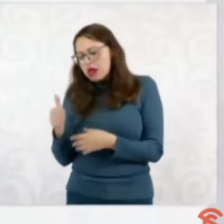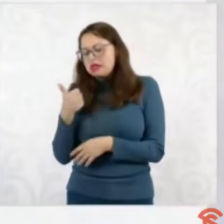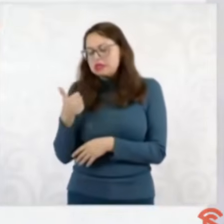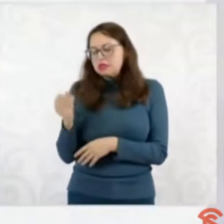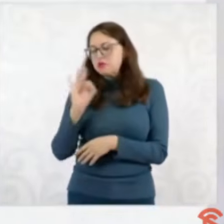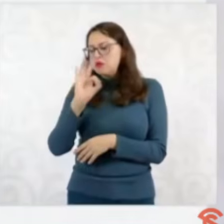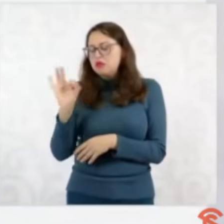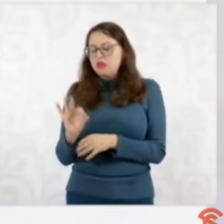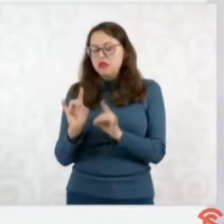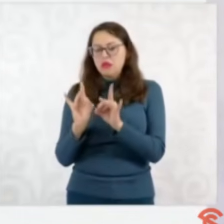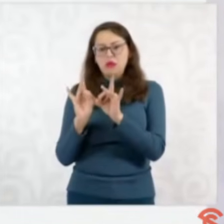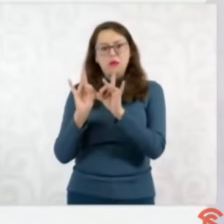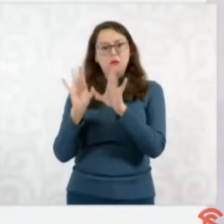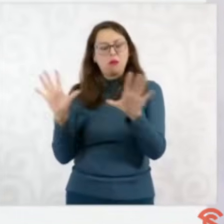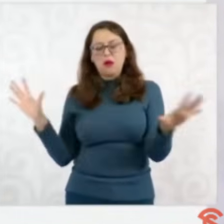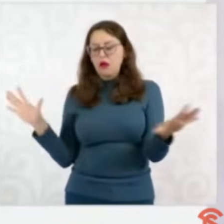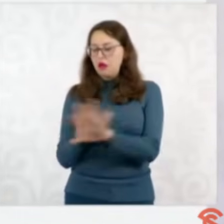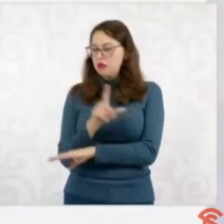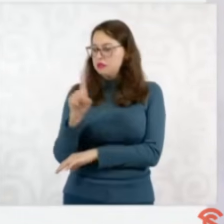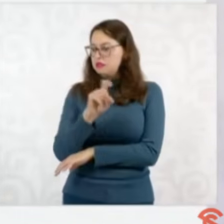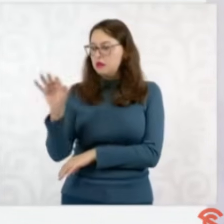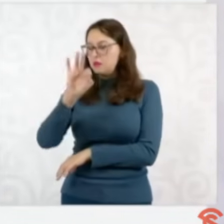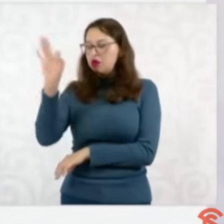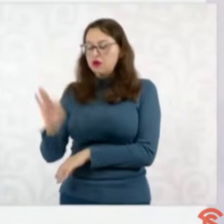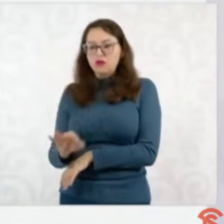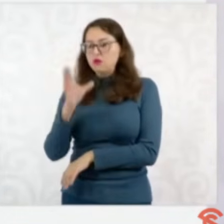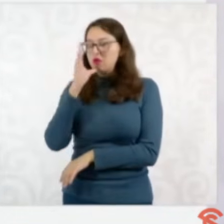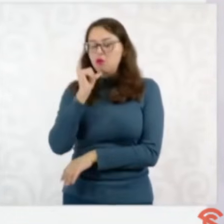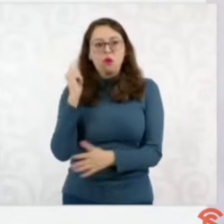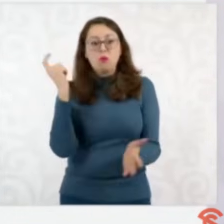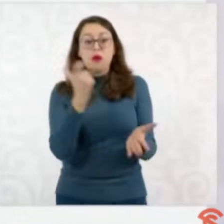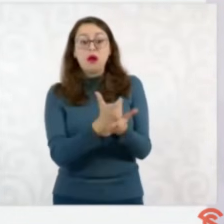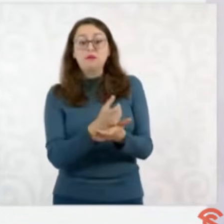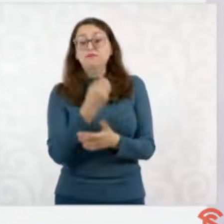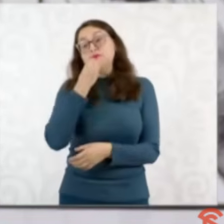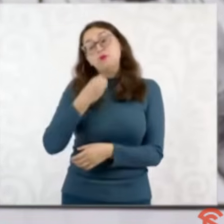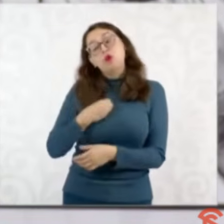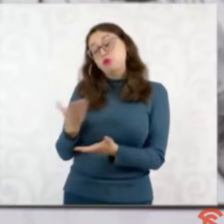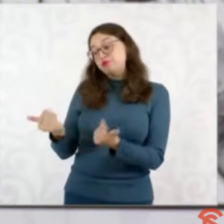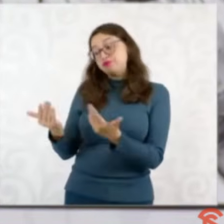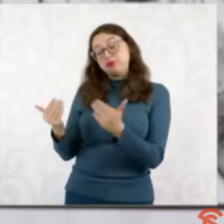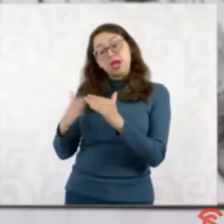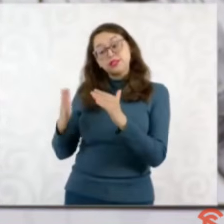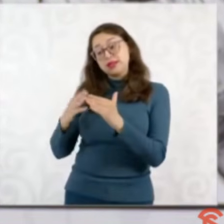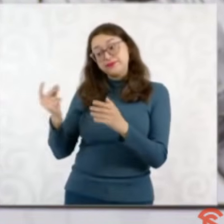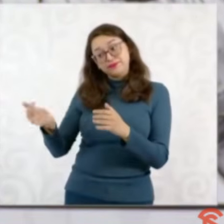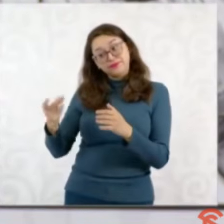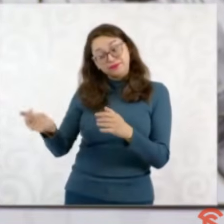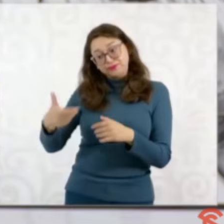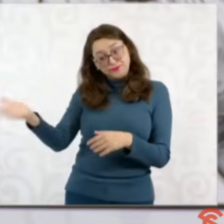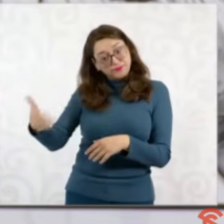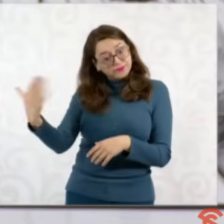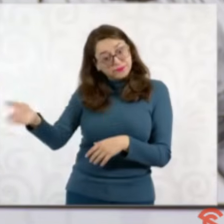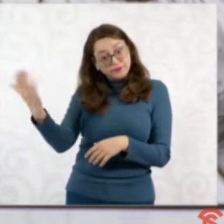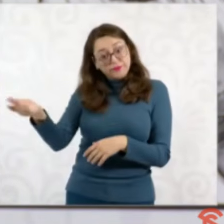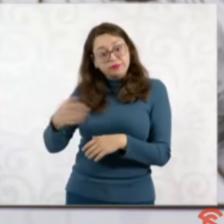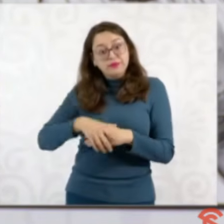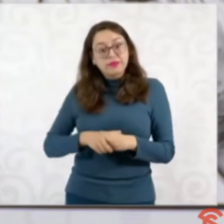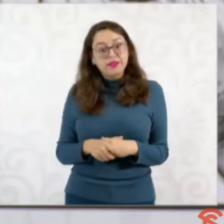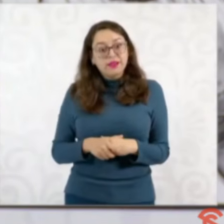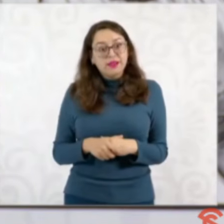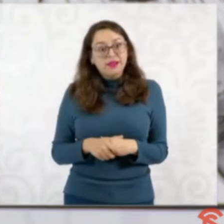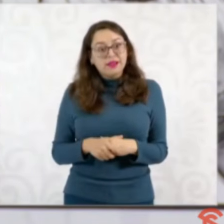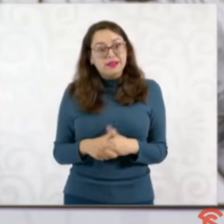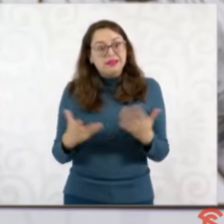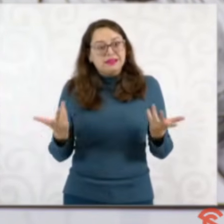y de pronto se convirtió en 100% y no la pudo pagar, pues tuvo que entregar su casa. Es el periodo o de los